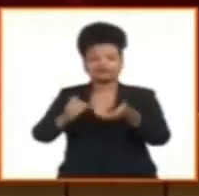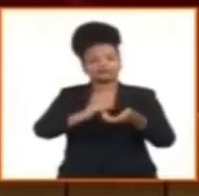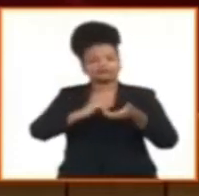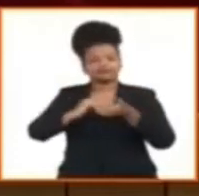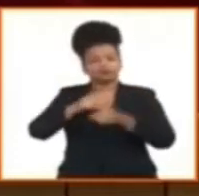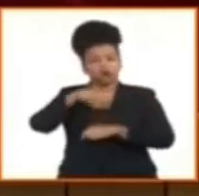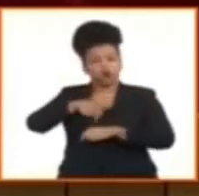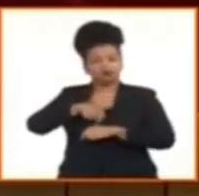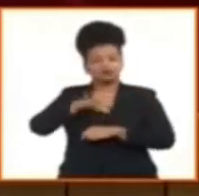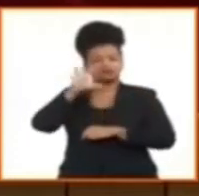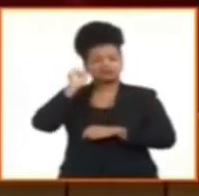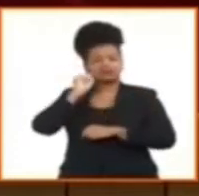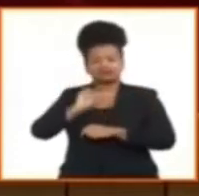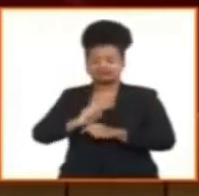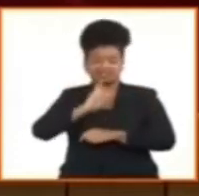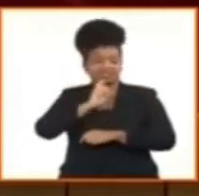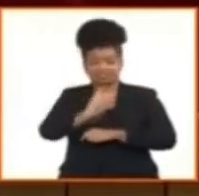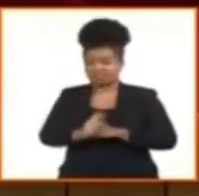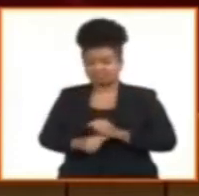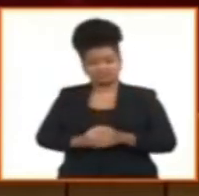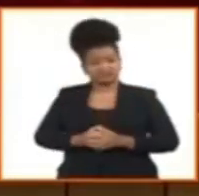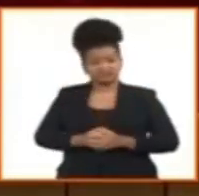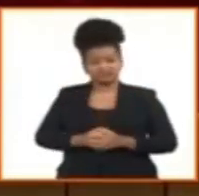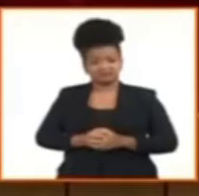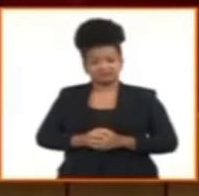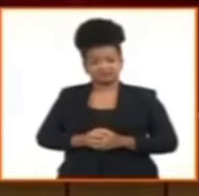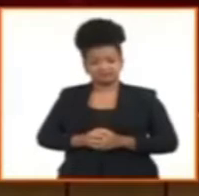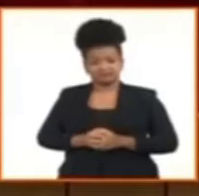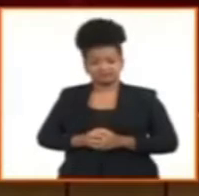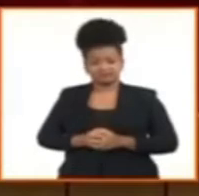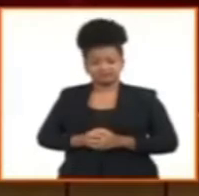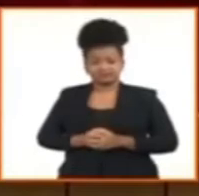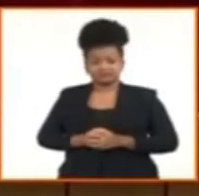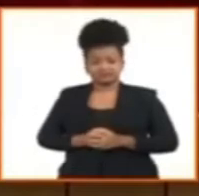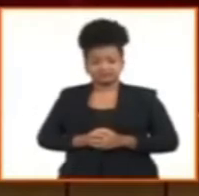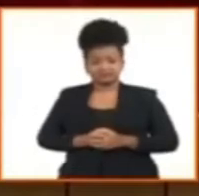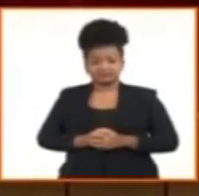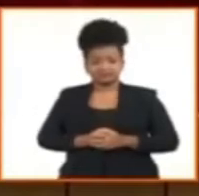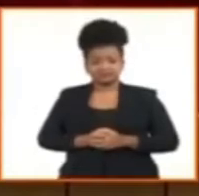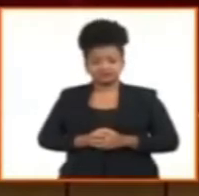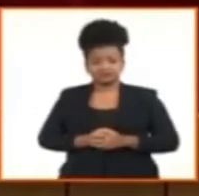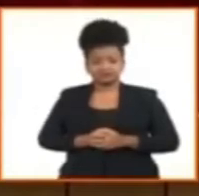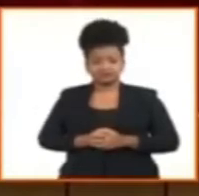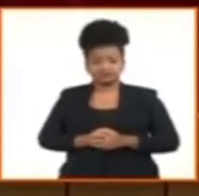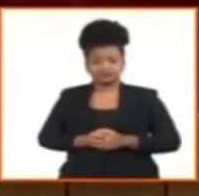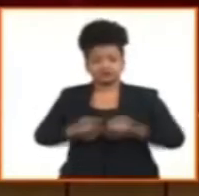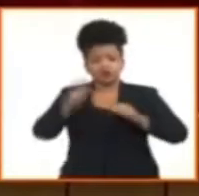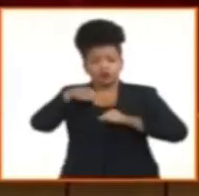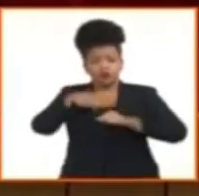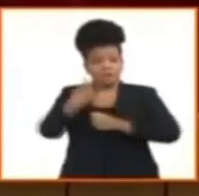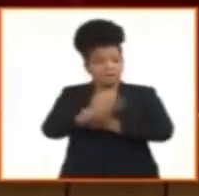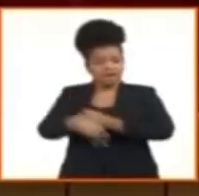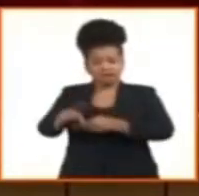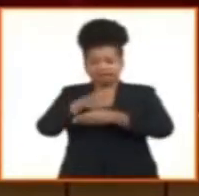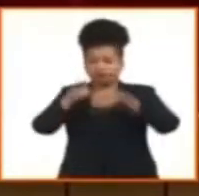no. Es casi que inaudito ver cómo un mundo que hoy debía estar centrando sus